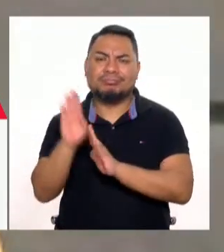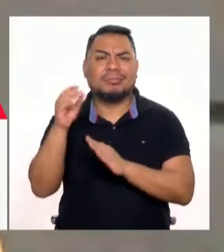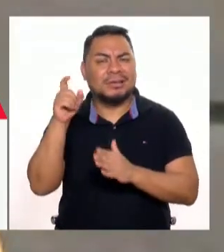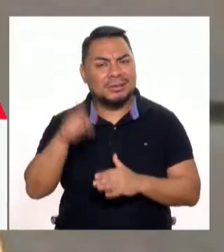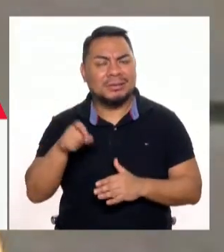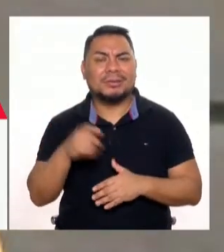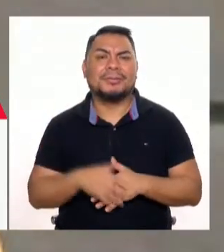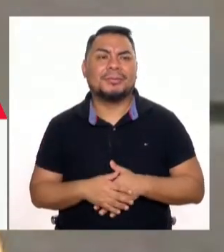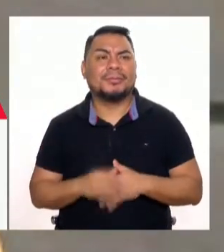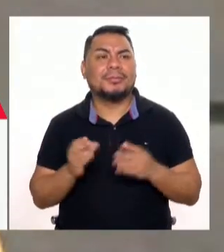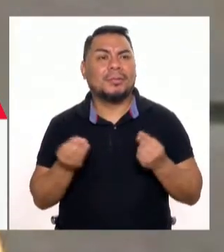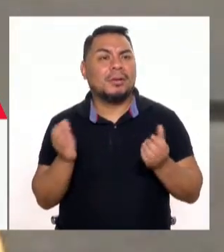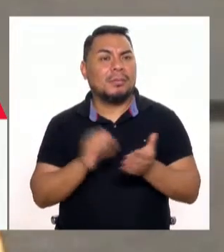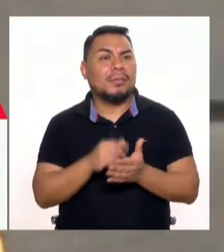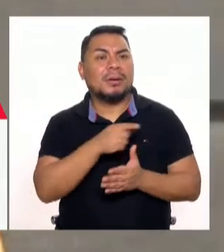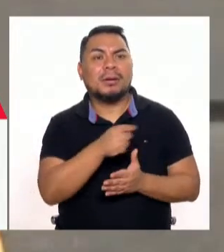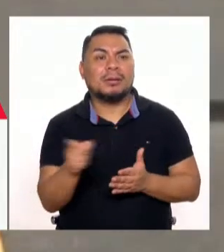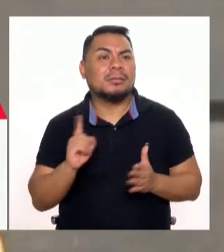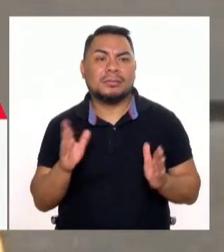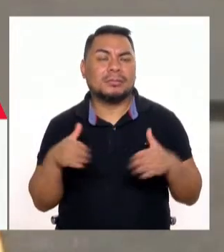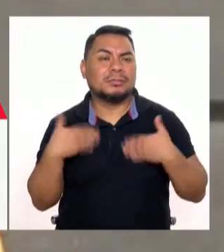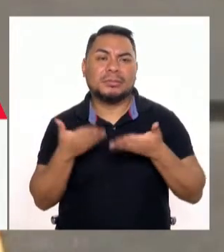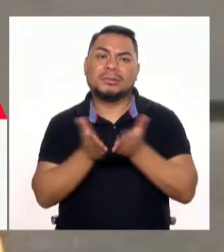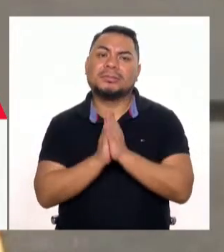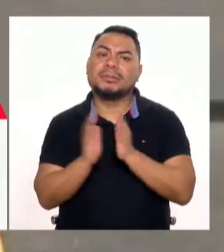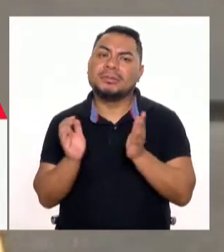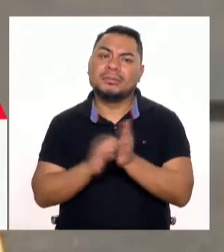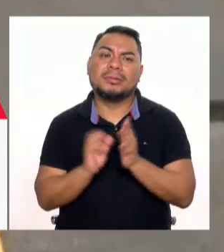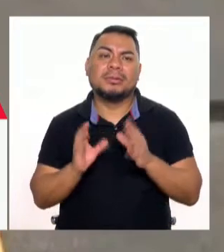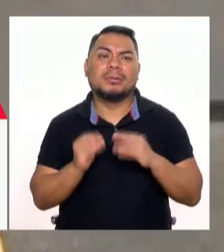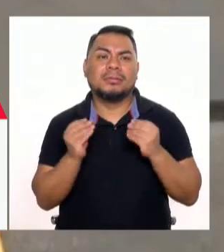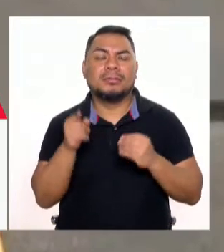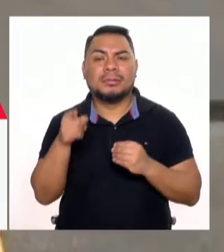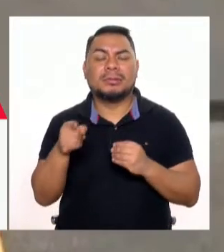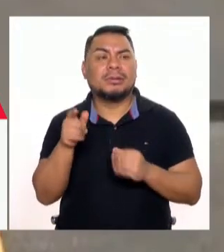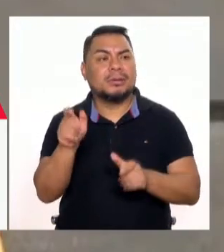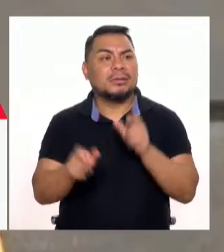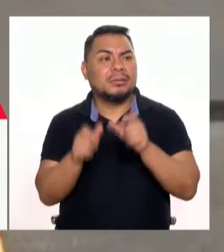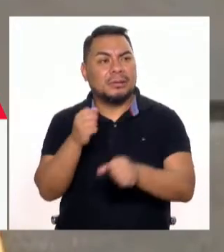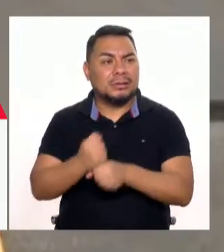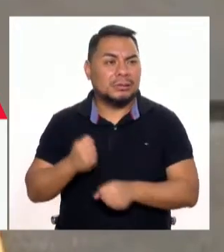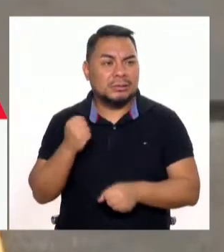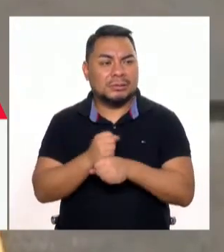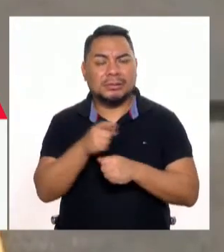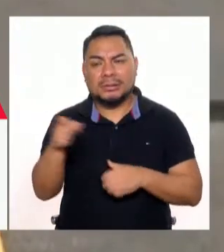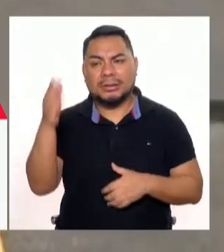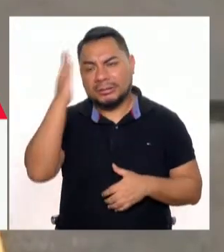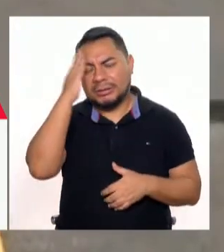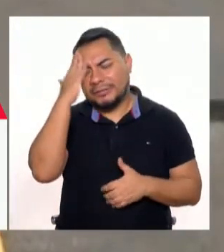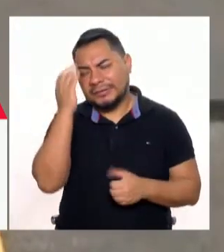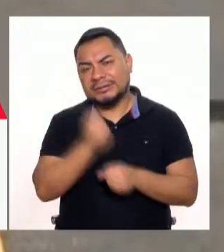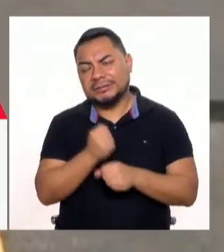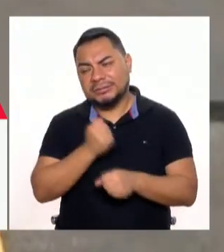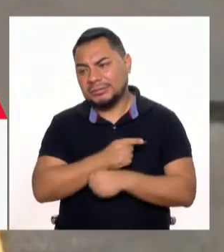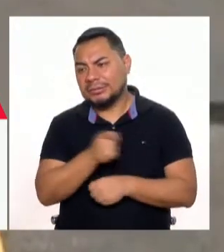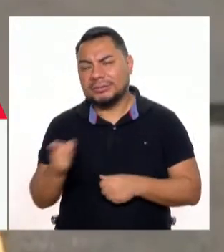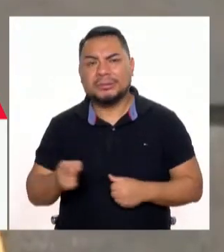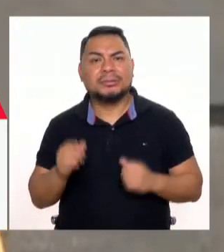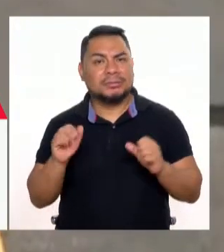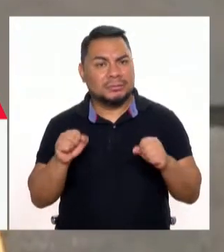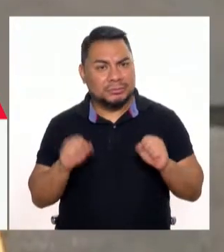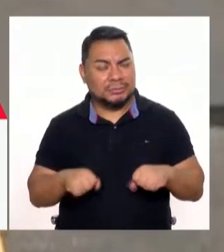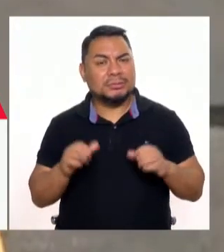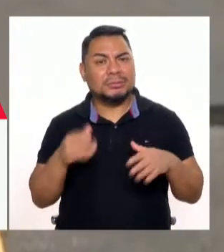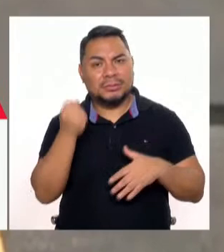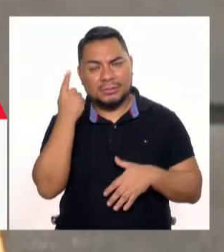después más que eso no vamos a pedir más porque nuestra gente es chamba sabe trabajar y vamos a